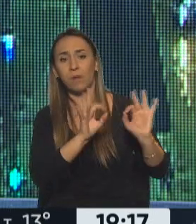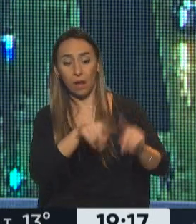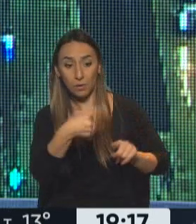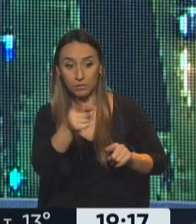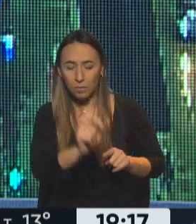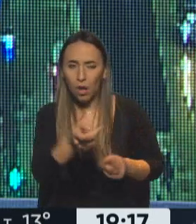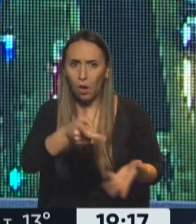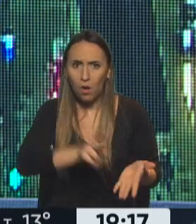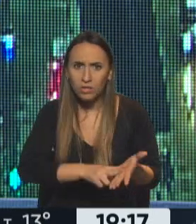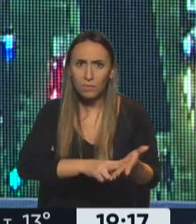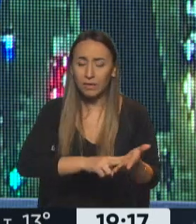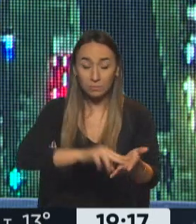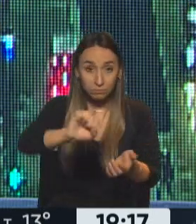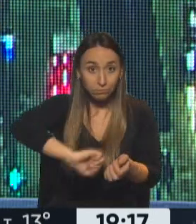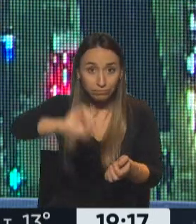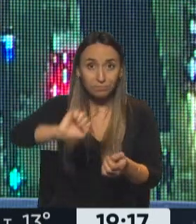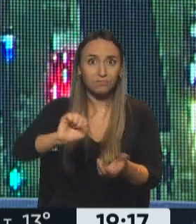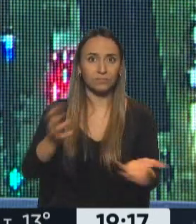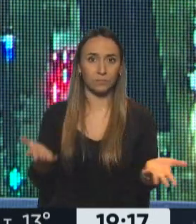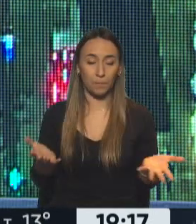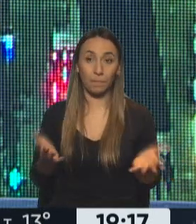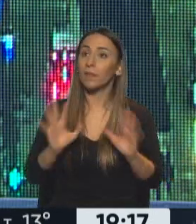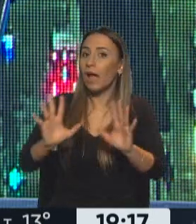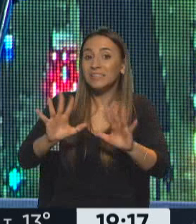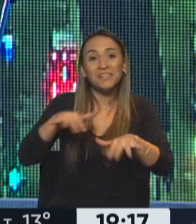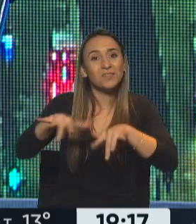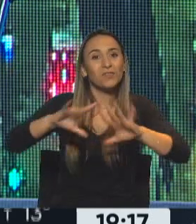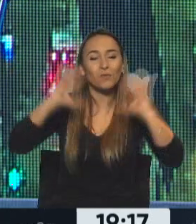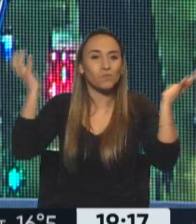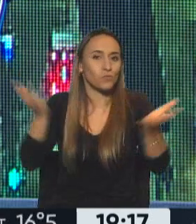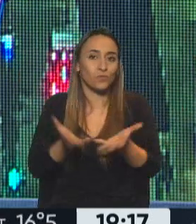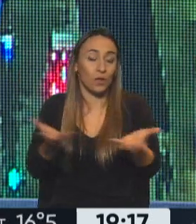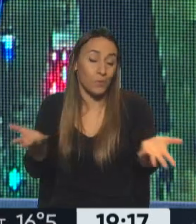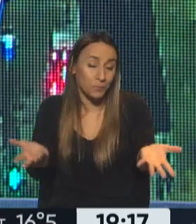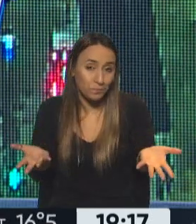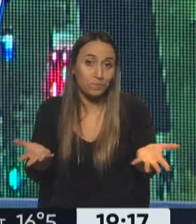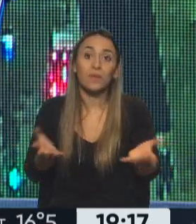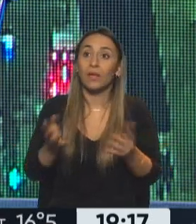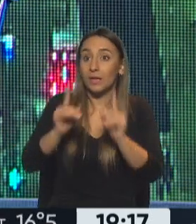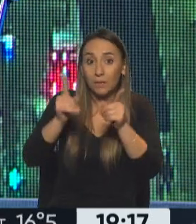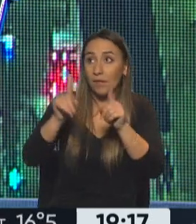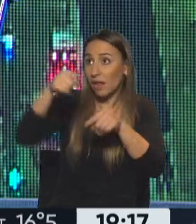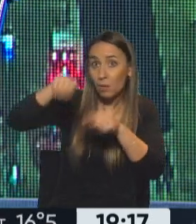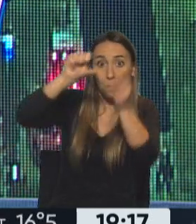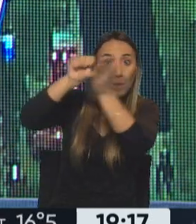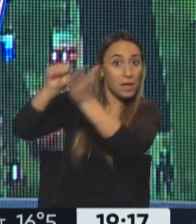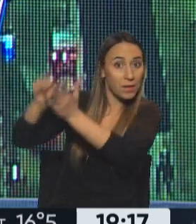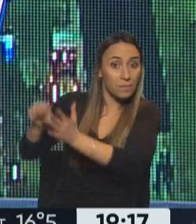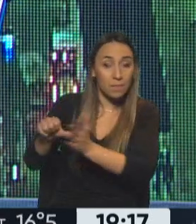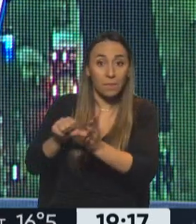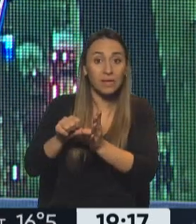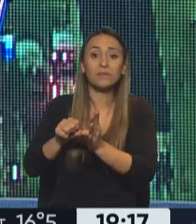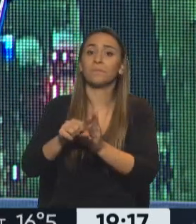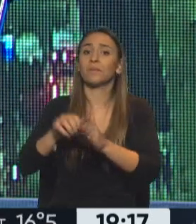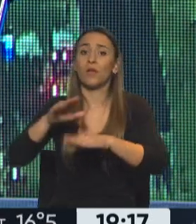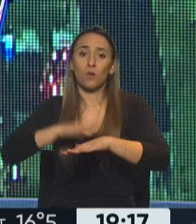vuelve a aumentar 2%. Ese es el mundo, ¿no?, de hoy. Y además son países que entraron a la crisis terrible de la